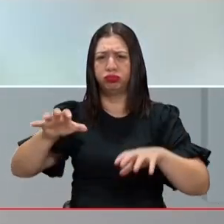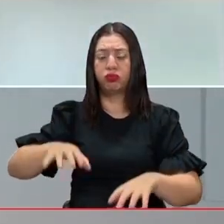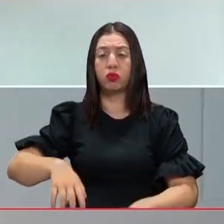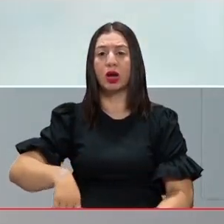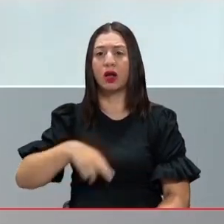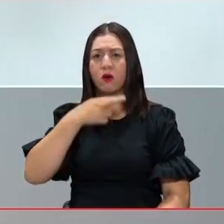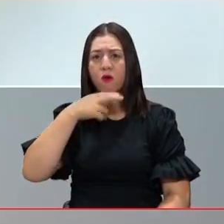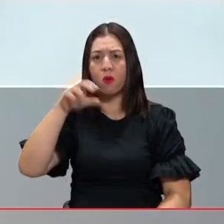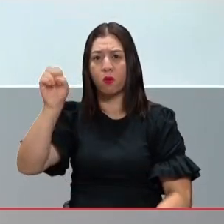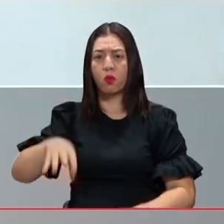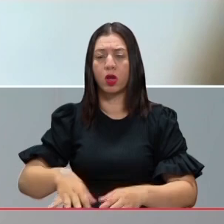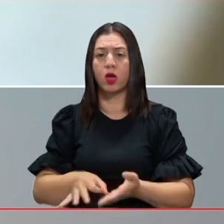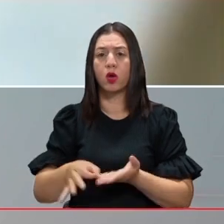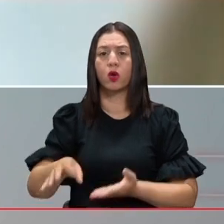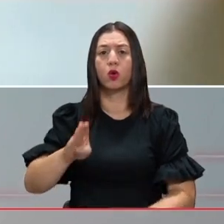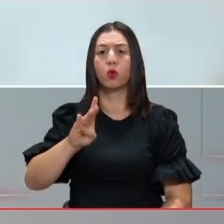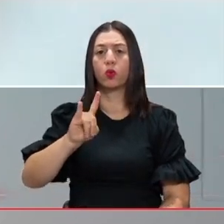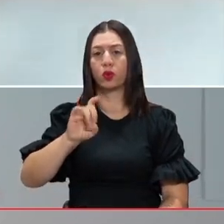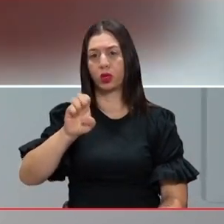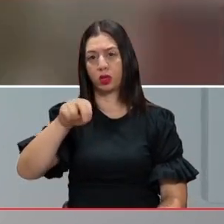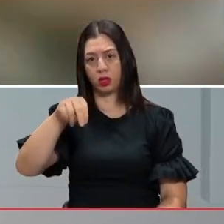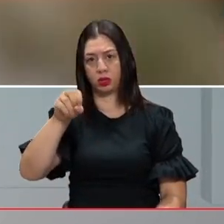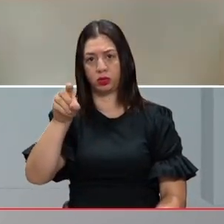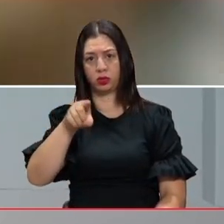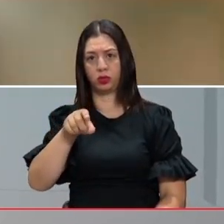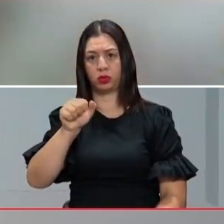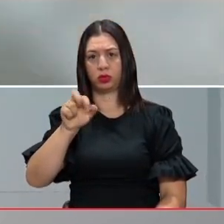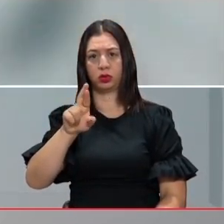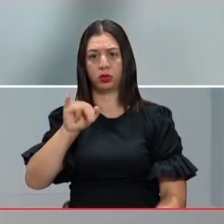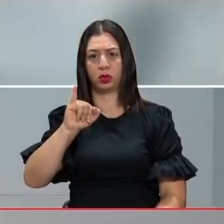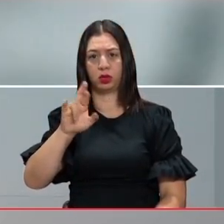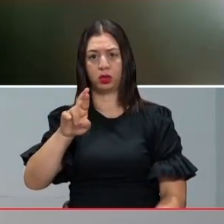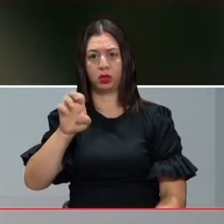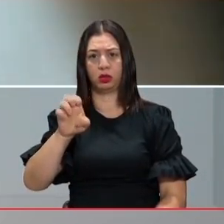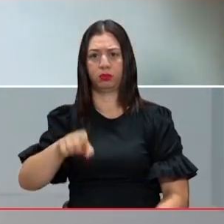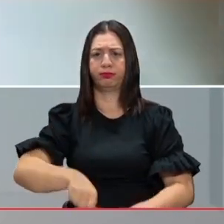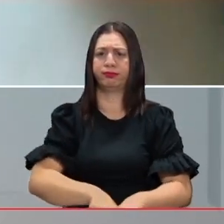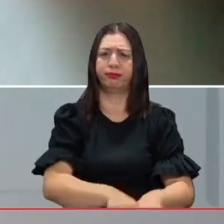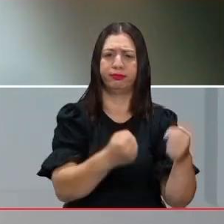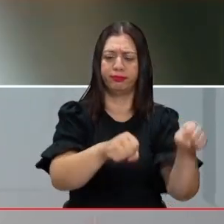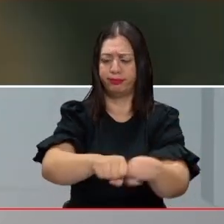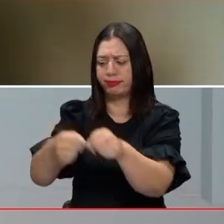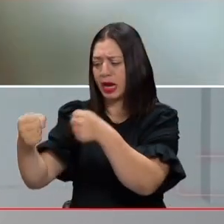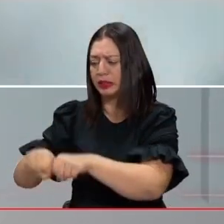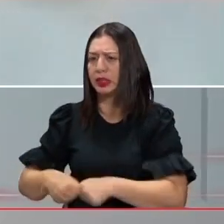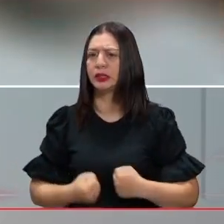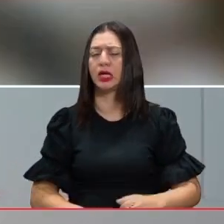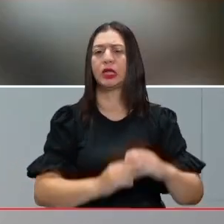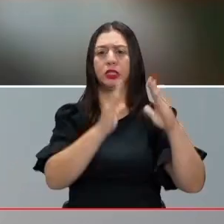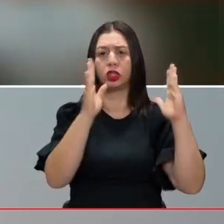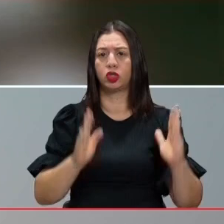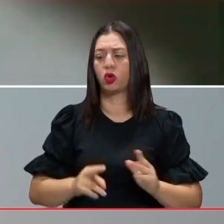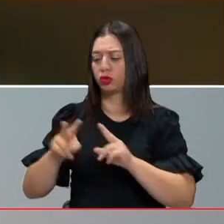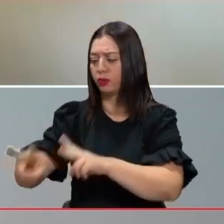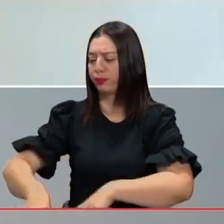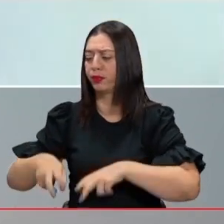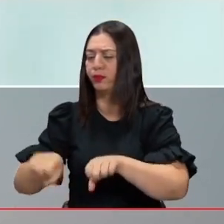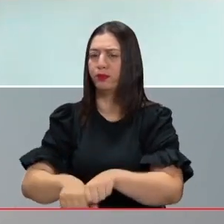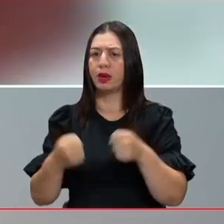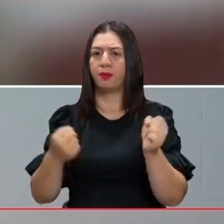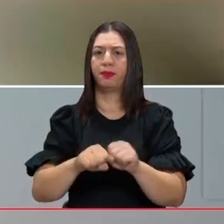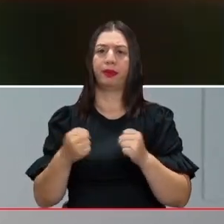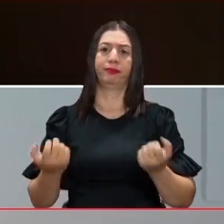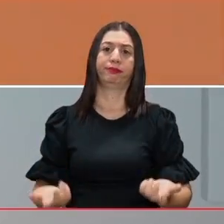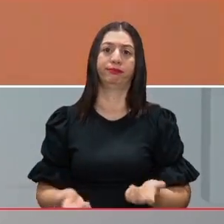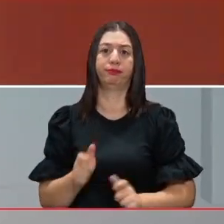en Buenos Aires, esto al norte de ese departamento. La emergencia ocasionó daños en viviendas y algunos cultivos de pancoje. Varios